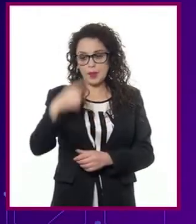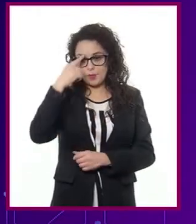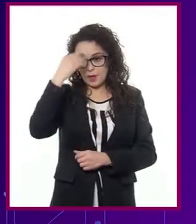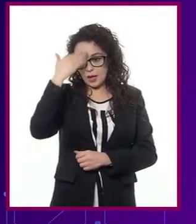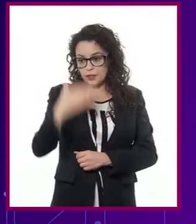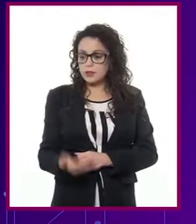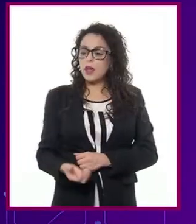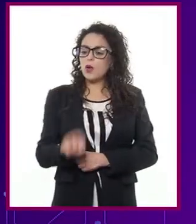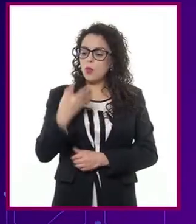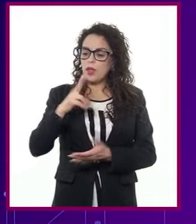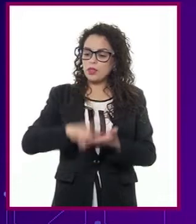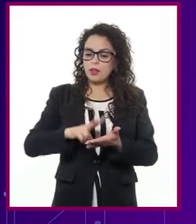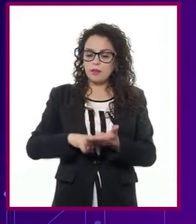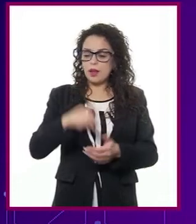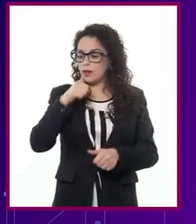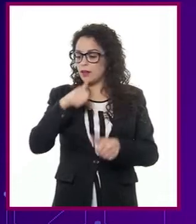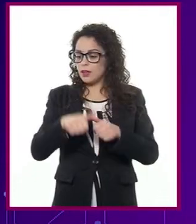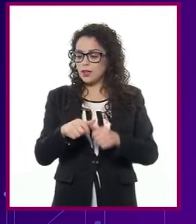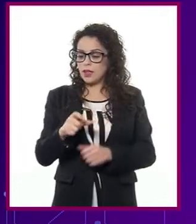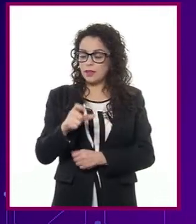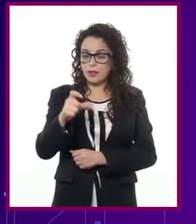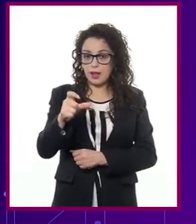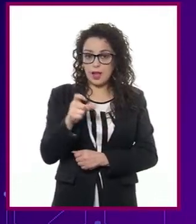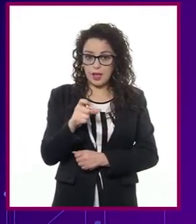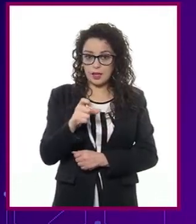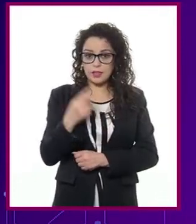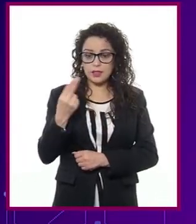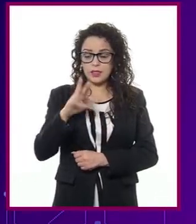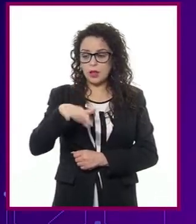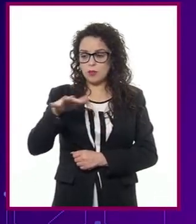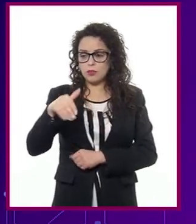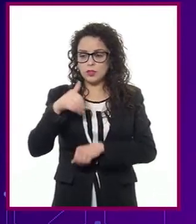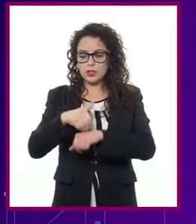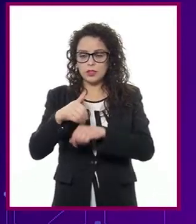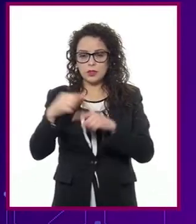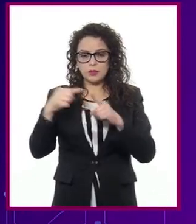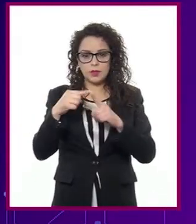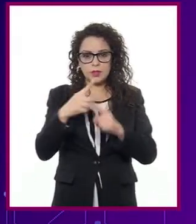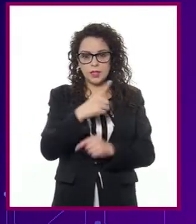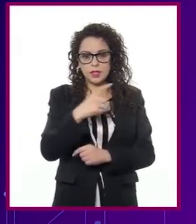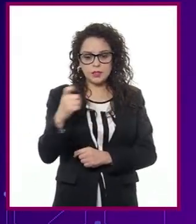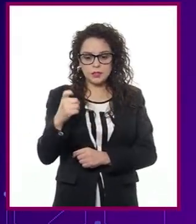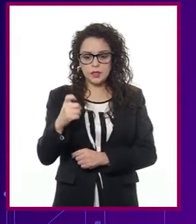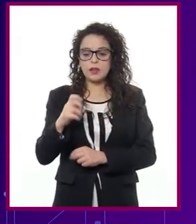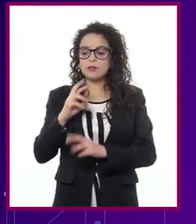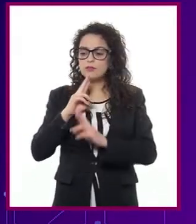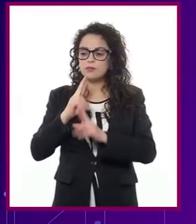valor de X, buscamos un número que dividido entre 100 dé como resultado